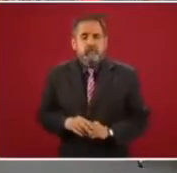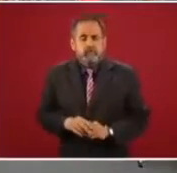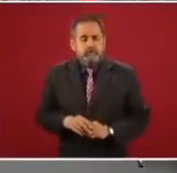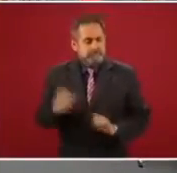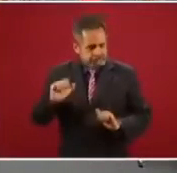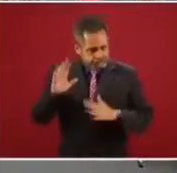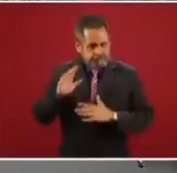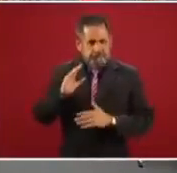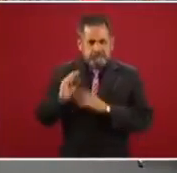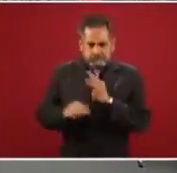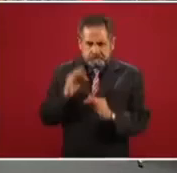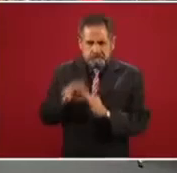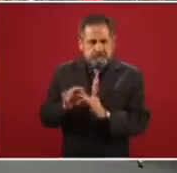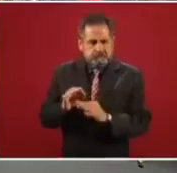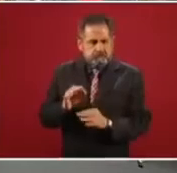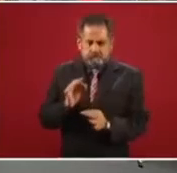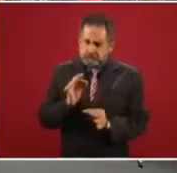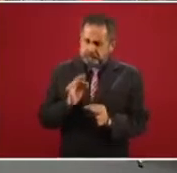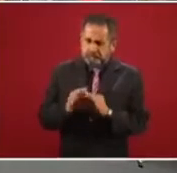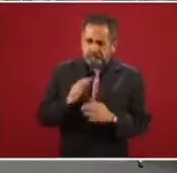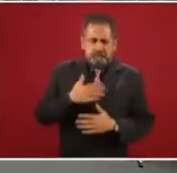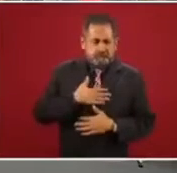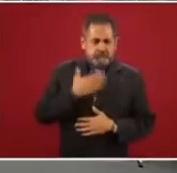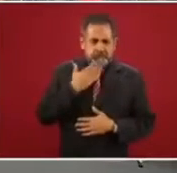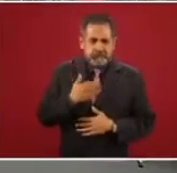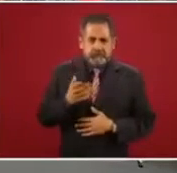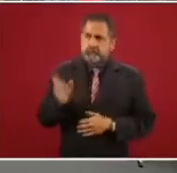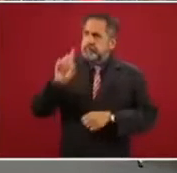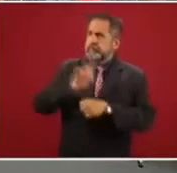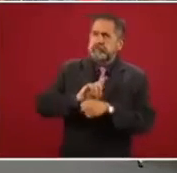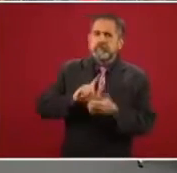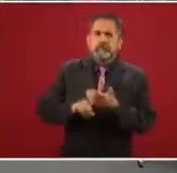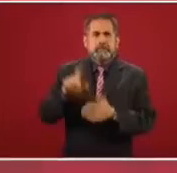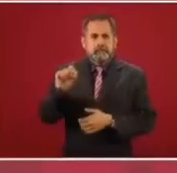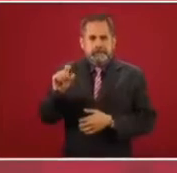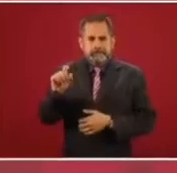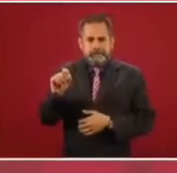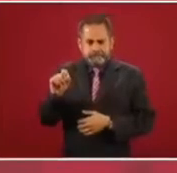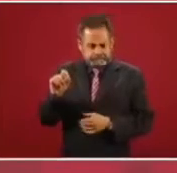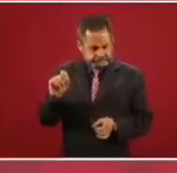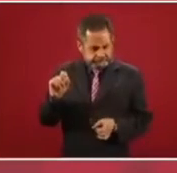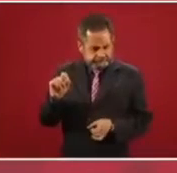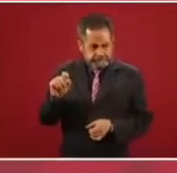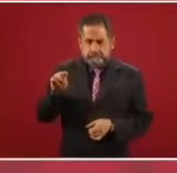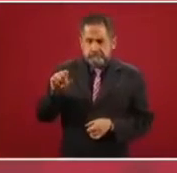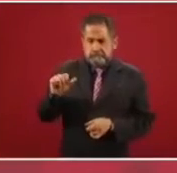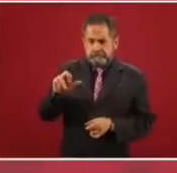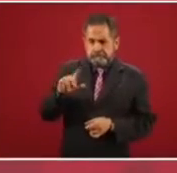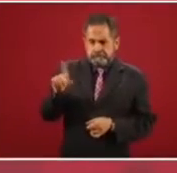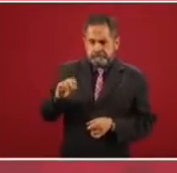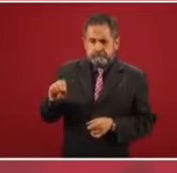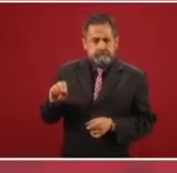que voy a estar el día 20 marzo